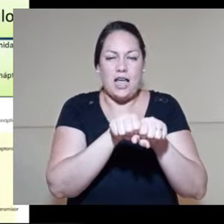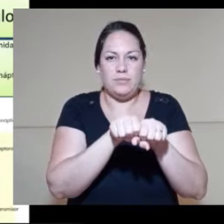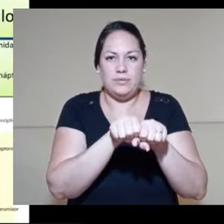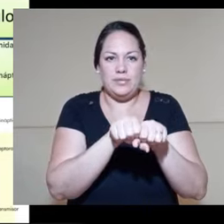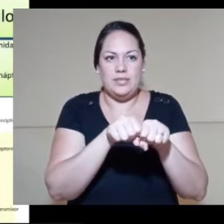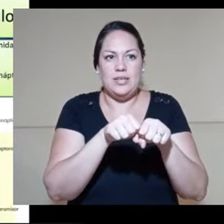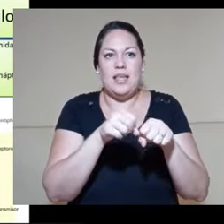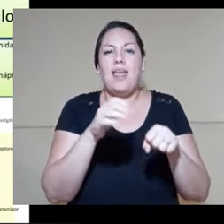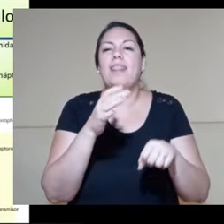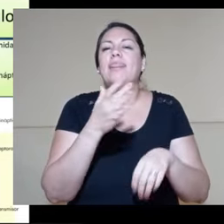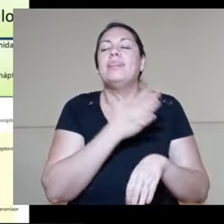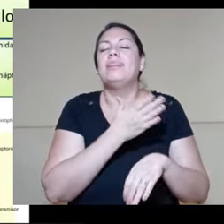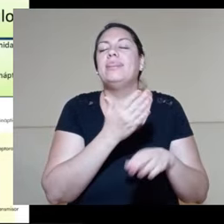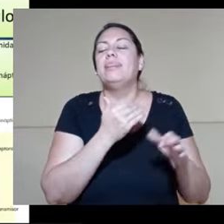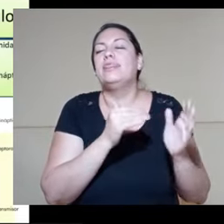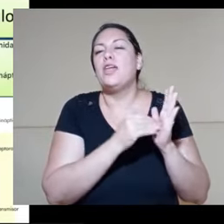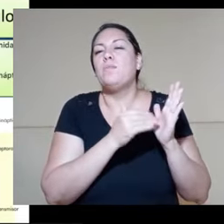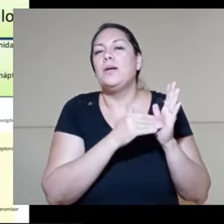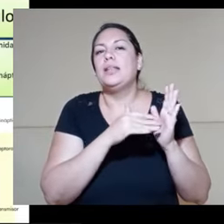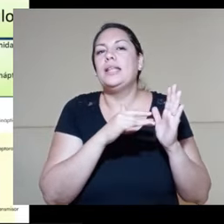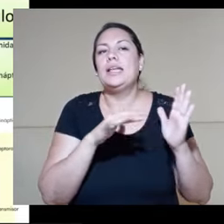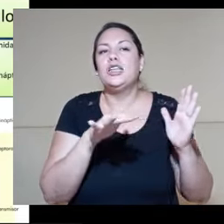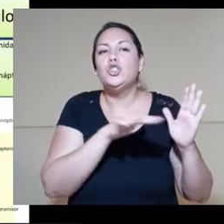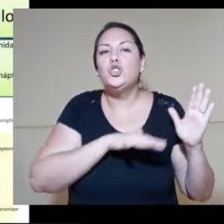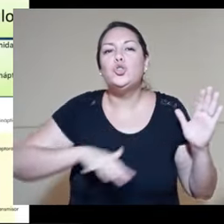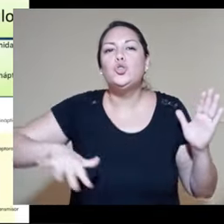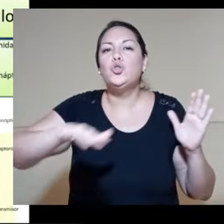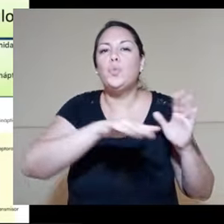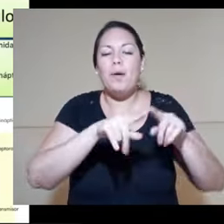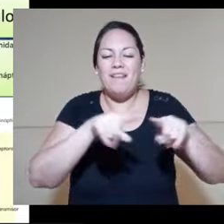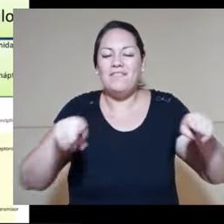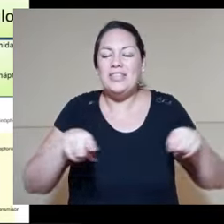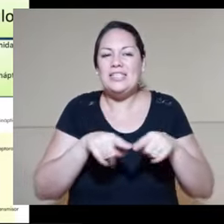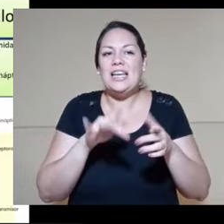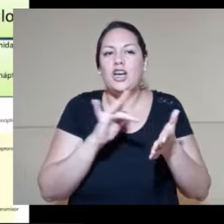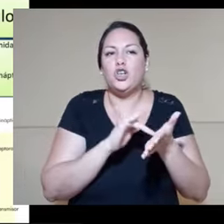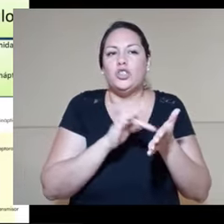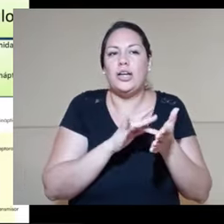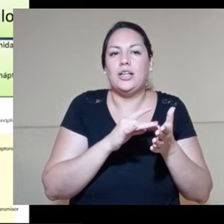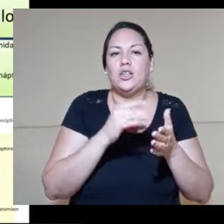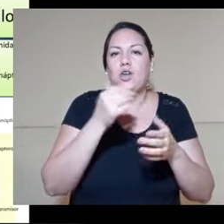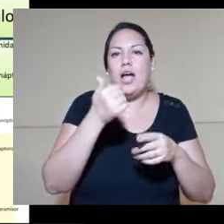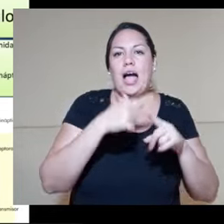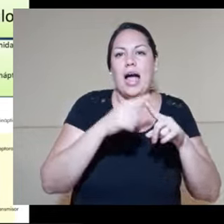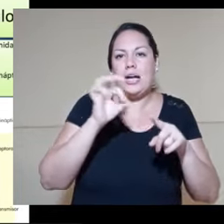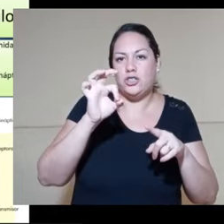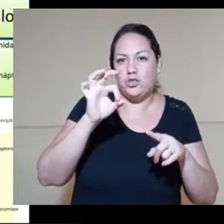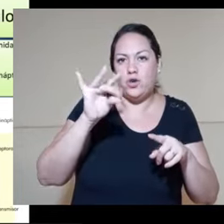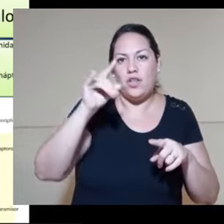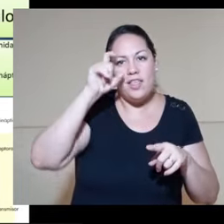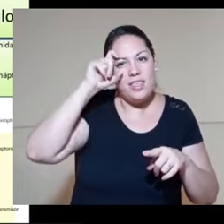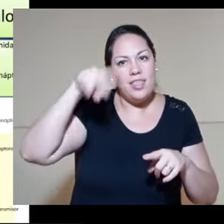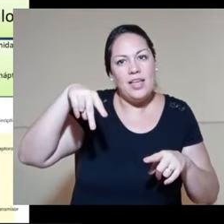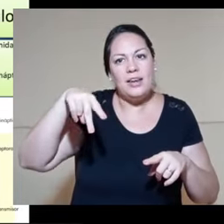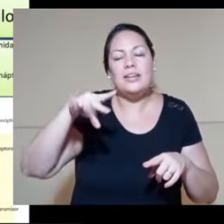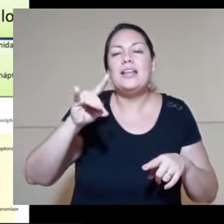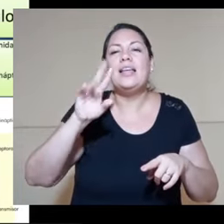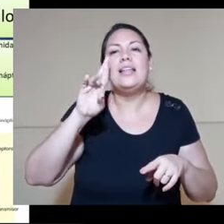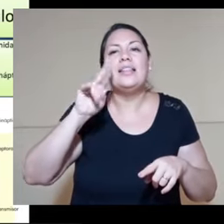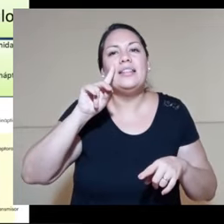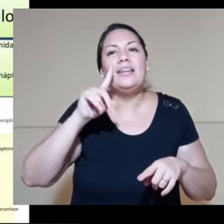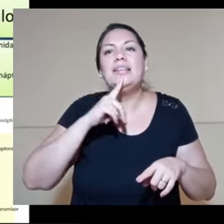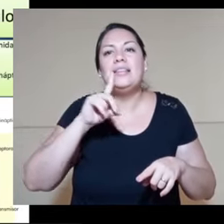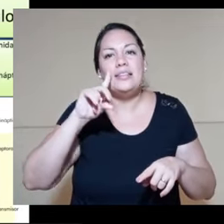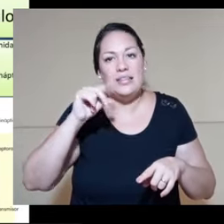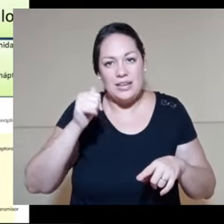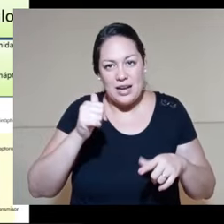ejemplo, sinapsis, la clasificación habíamos visto de acuerdo a las superficies de contacto, si era axodendrítica, axoaxónica o